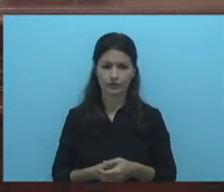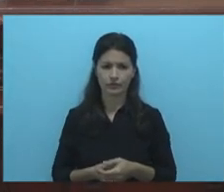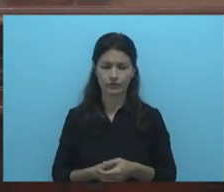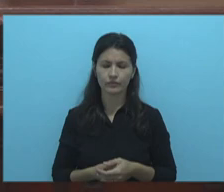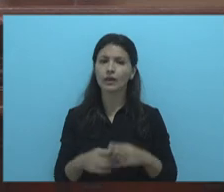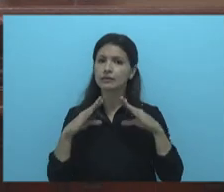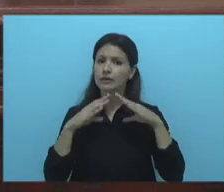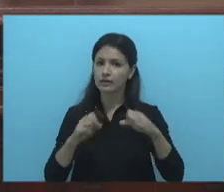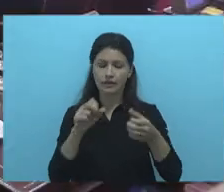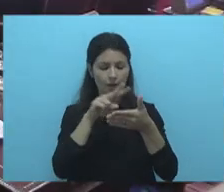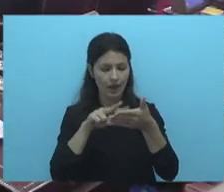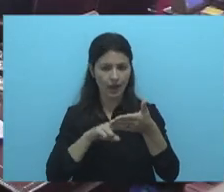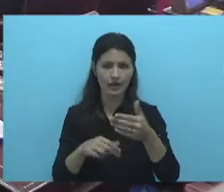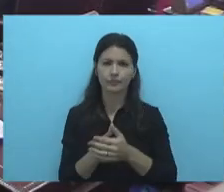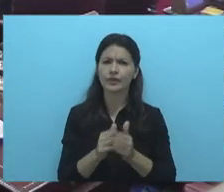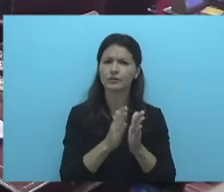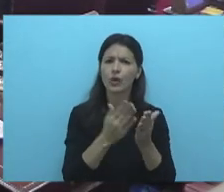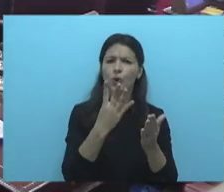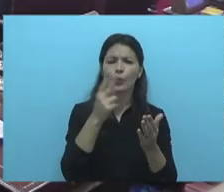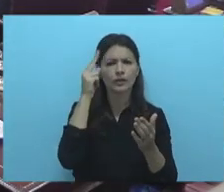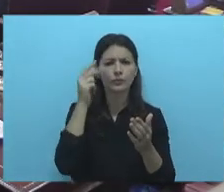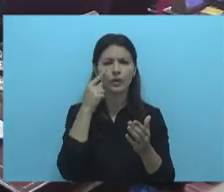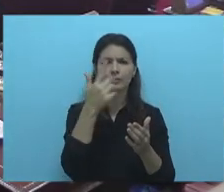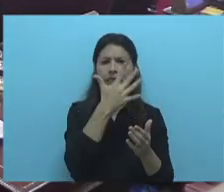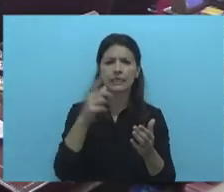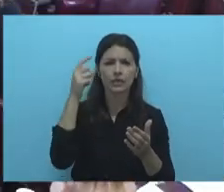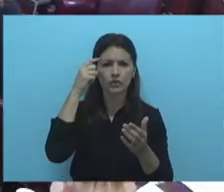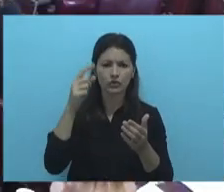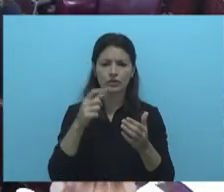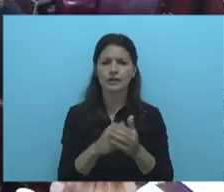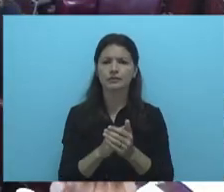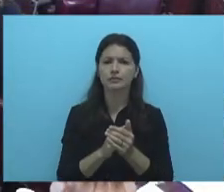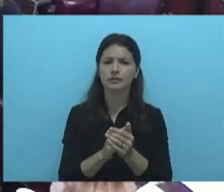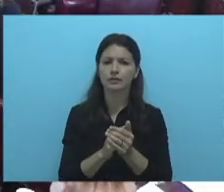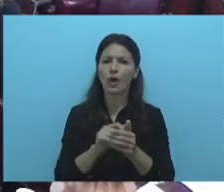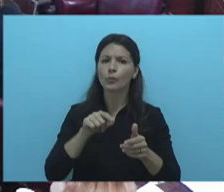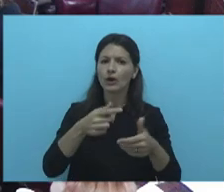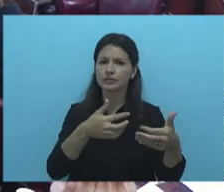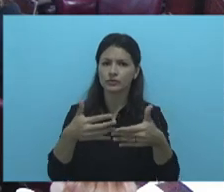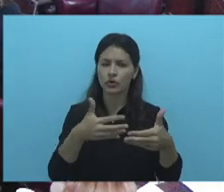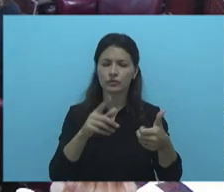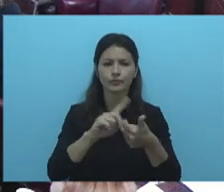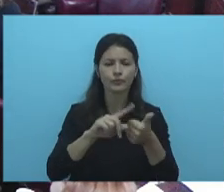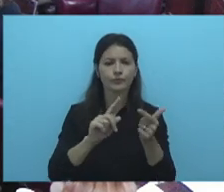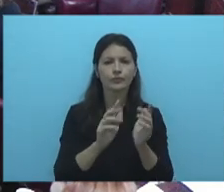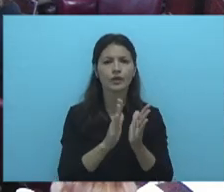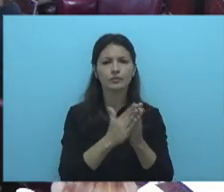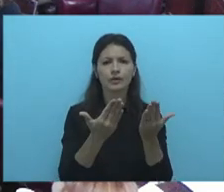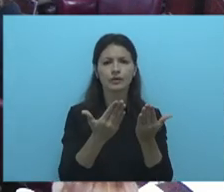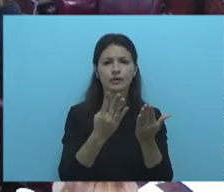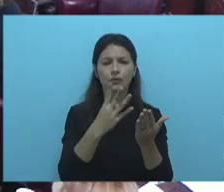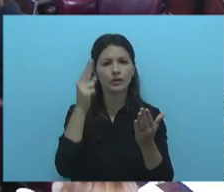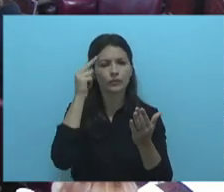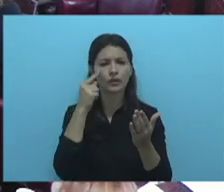Por secretaría, se da lectura. Para el expediente 49.510 se solicitó preferencia para una sesión. El expediente